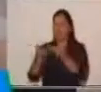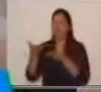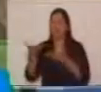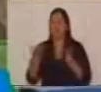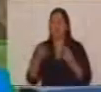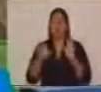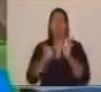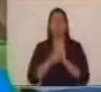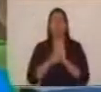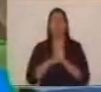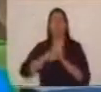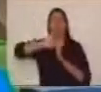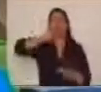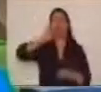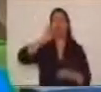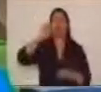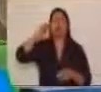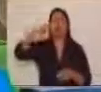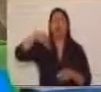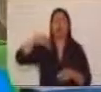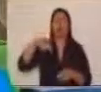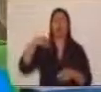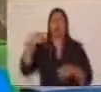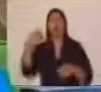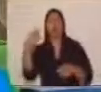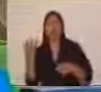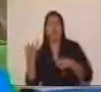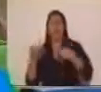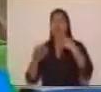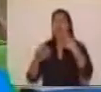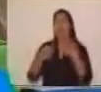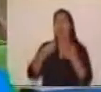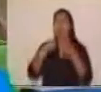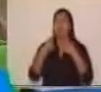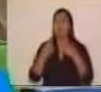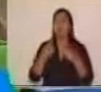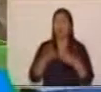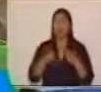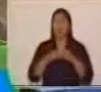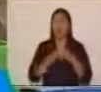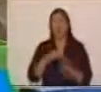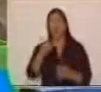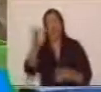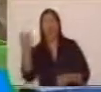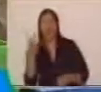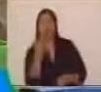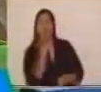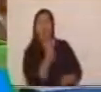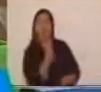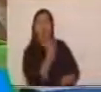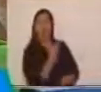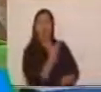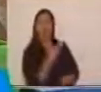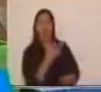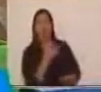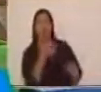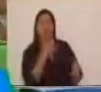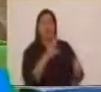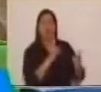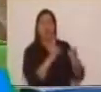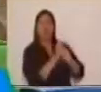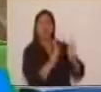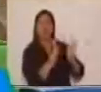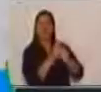y empieza a narrar lo que iba a decir Juan. Y usted empieza a responder como en forma de diálogo, usted está realizando un